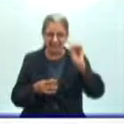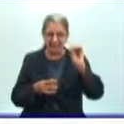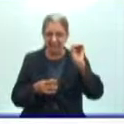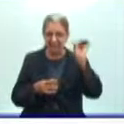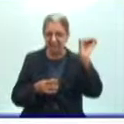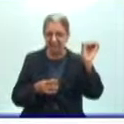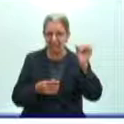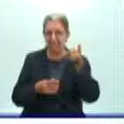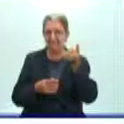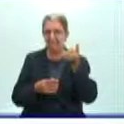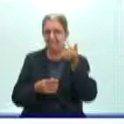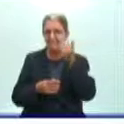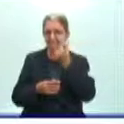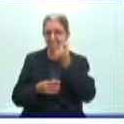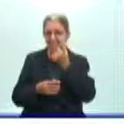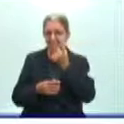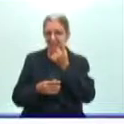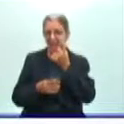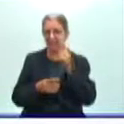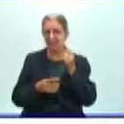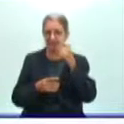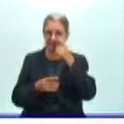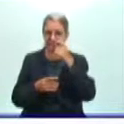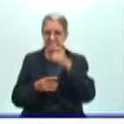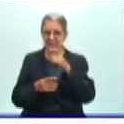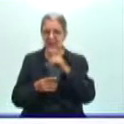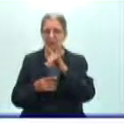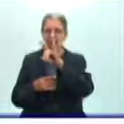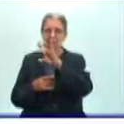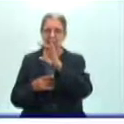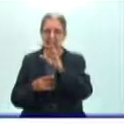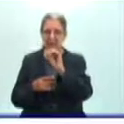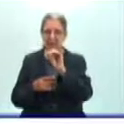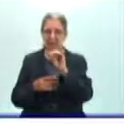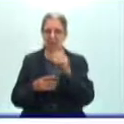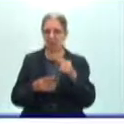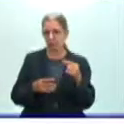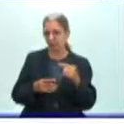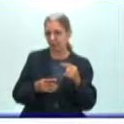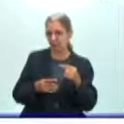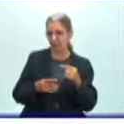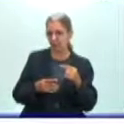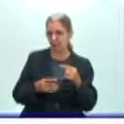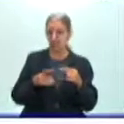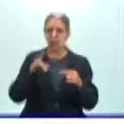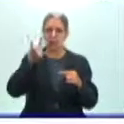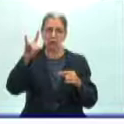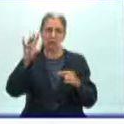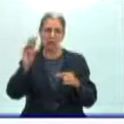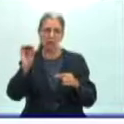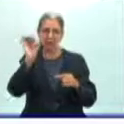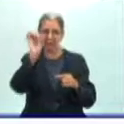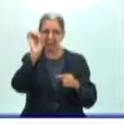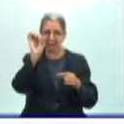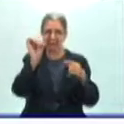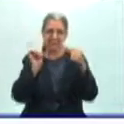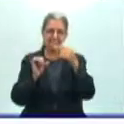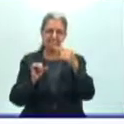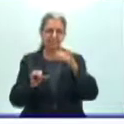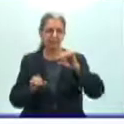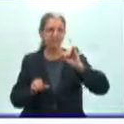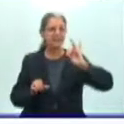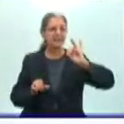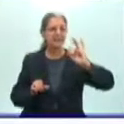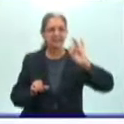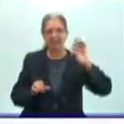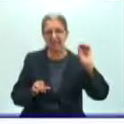20 grados, y como es igual, por ser alterno, entre las paralelas OP y